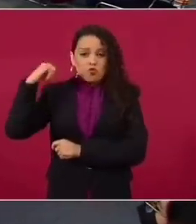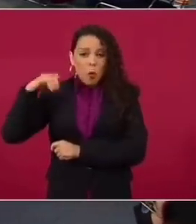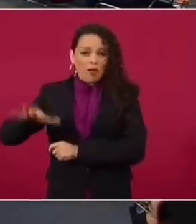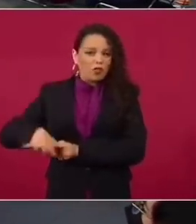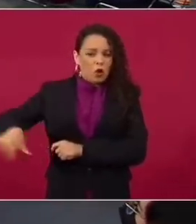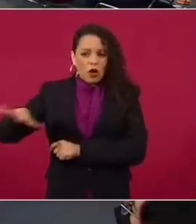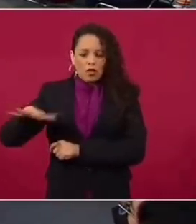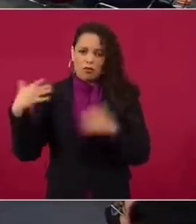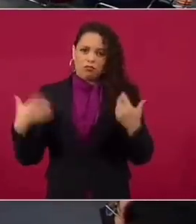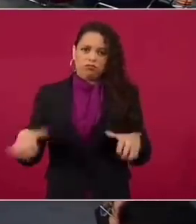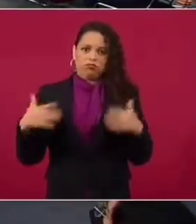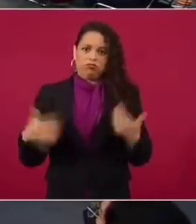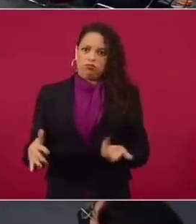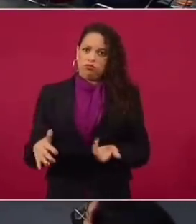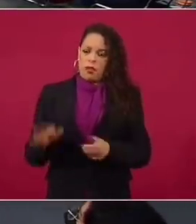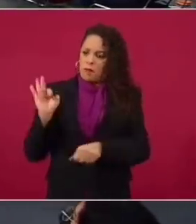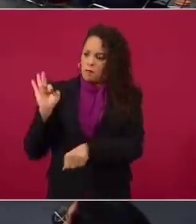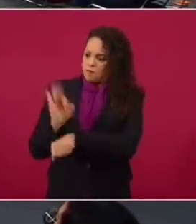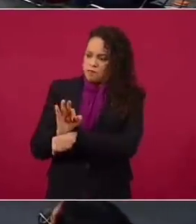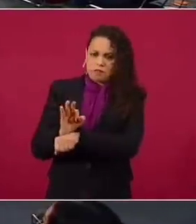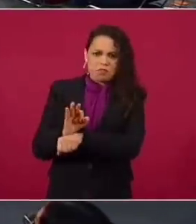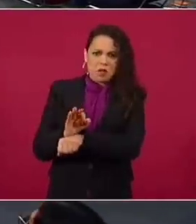con todas las facilidades, todas.